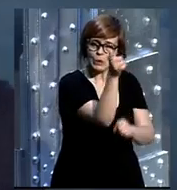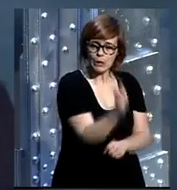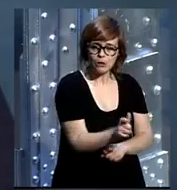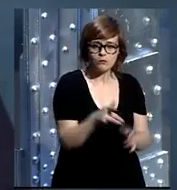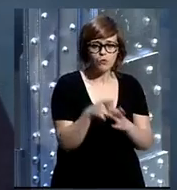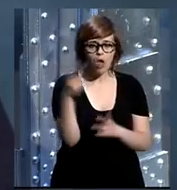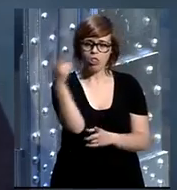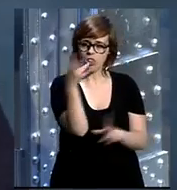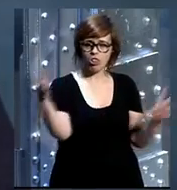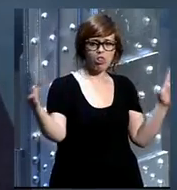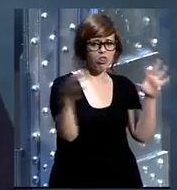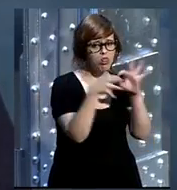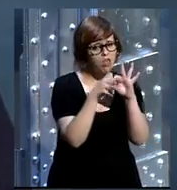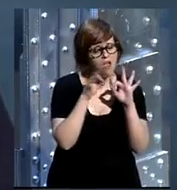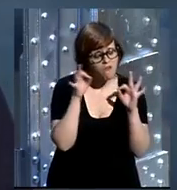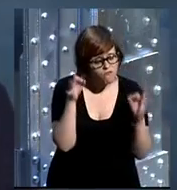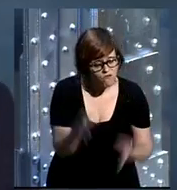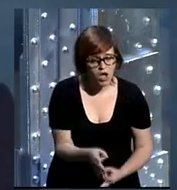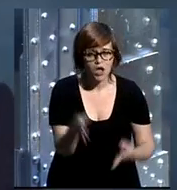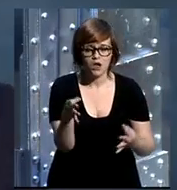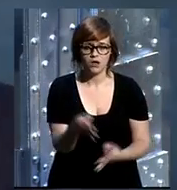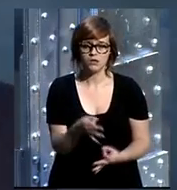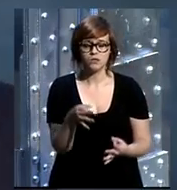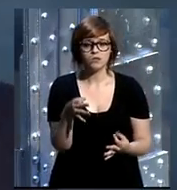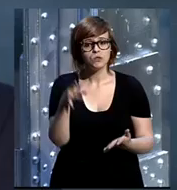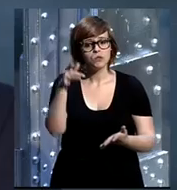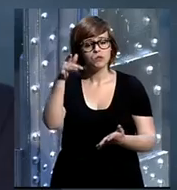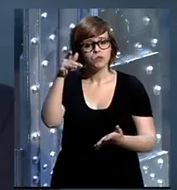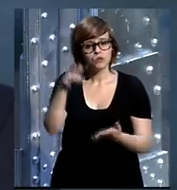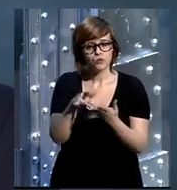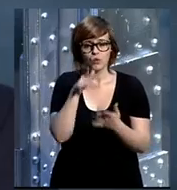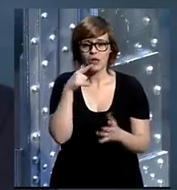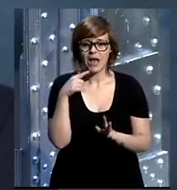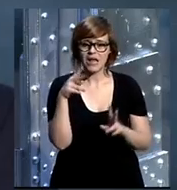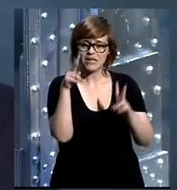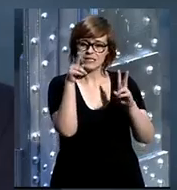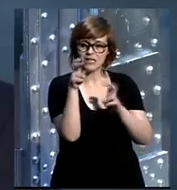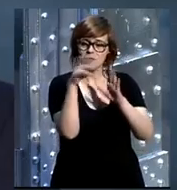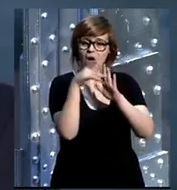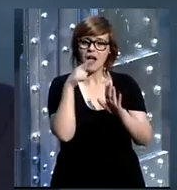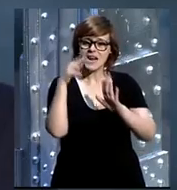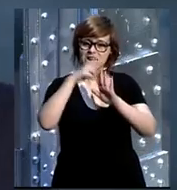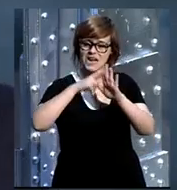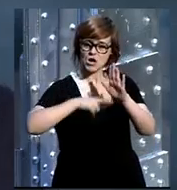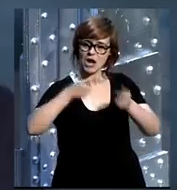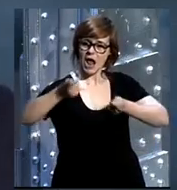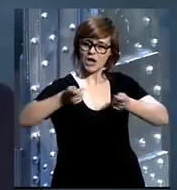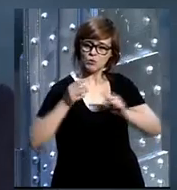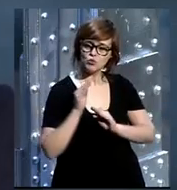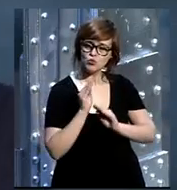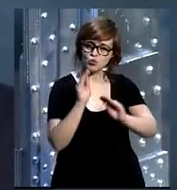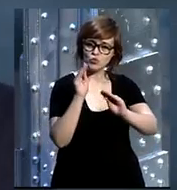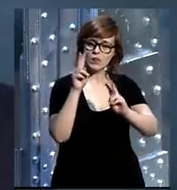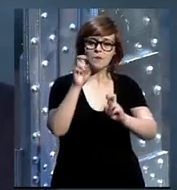Atlántico. Y deben renunciar a utilizar el régimen de protección de datos o de privacidad como una